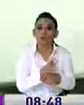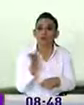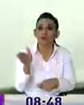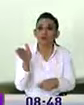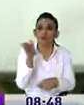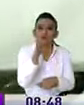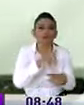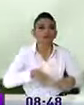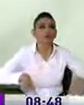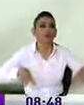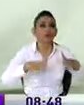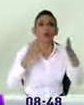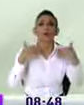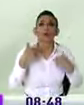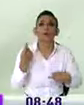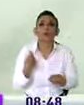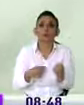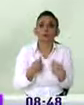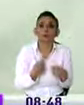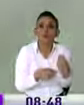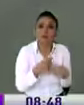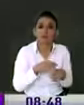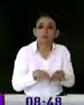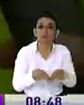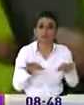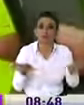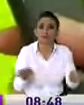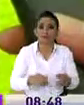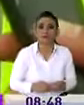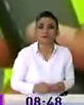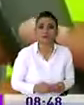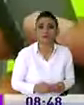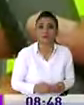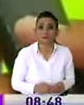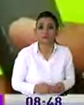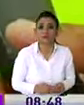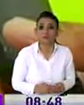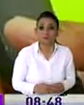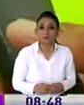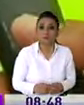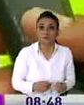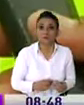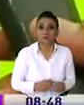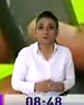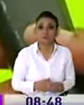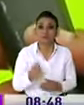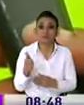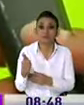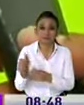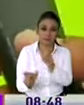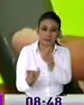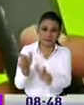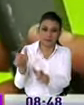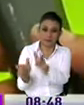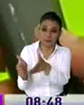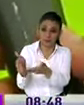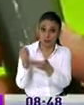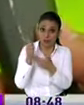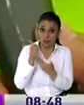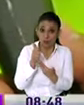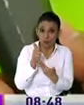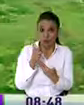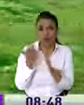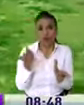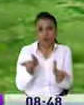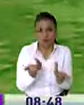diversos sectores, distribuyendo la sustancia. Por su parte, y haciendo con la colaboración de otros ciudadanos, a expender por el